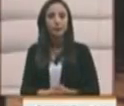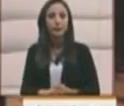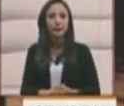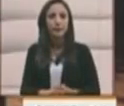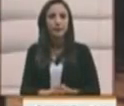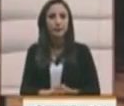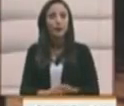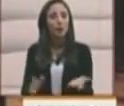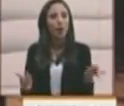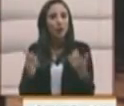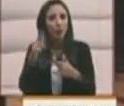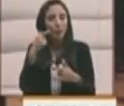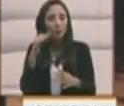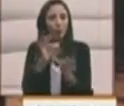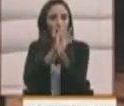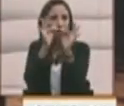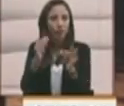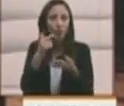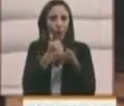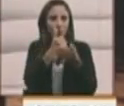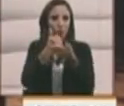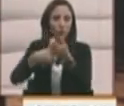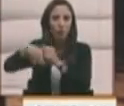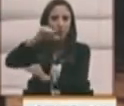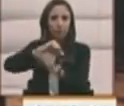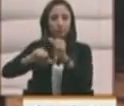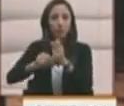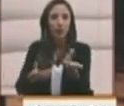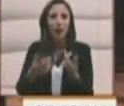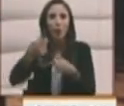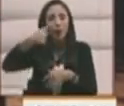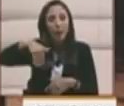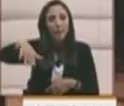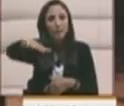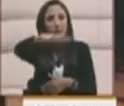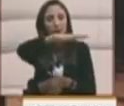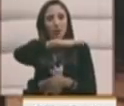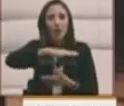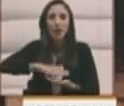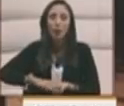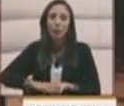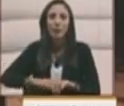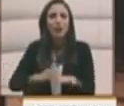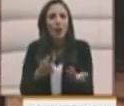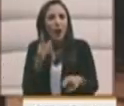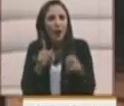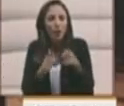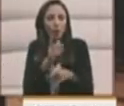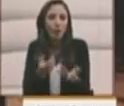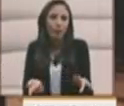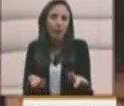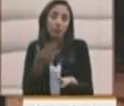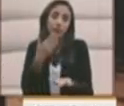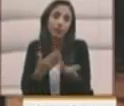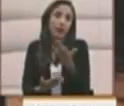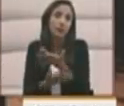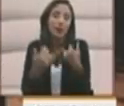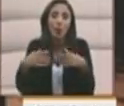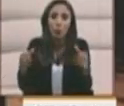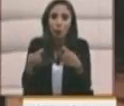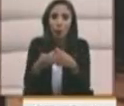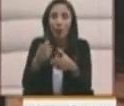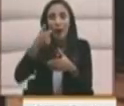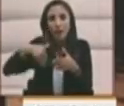de alguna manera ayudar a todo el pueblo de Venezuela, a todos los que están en las ciudades, que como bien sabemos pues gracias al pequeño campesino, al